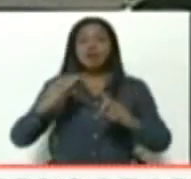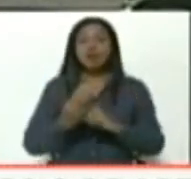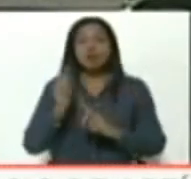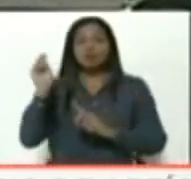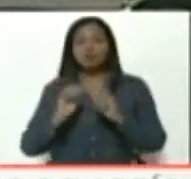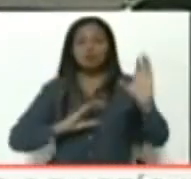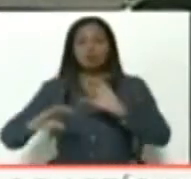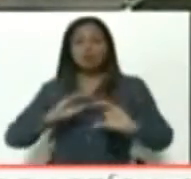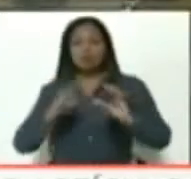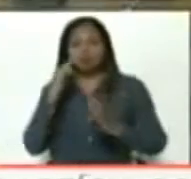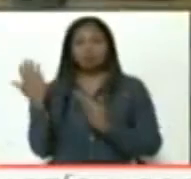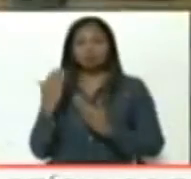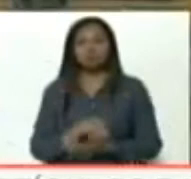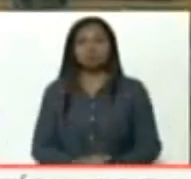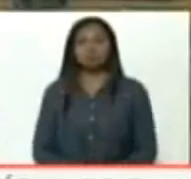Jorge Rodríguez.